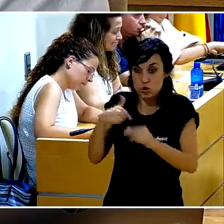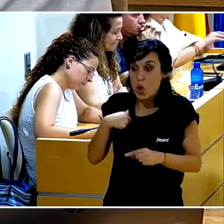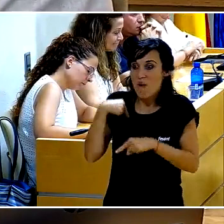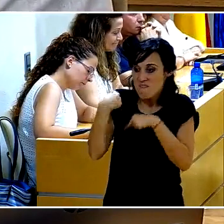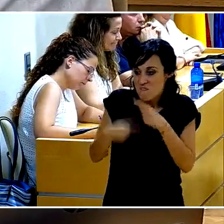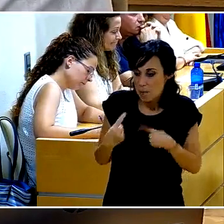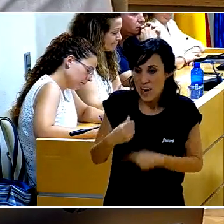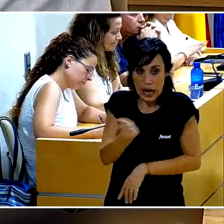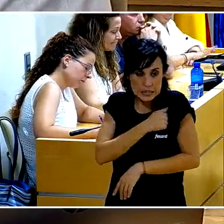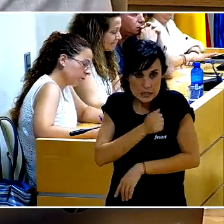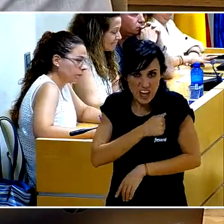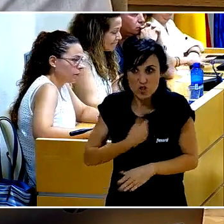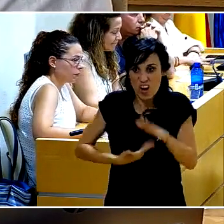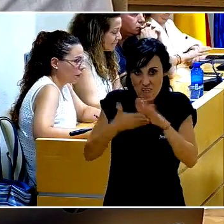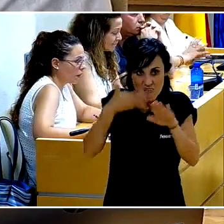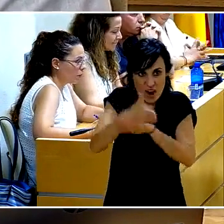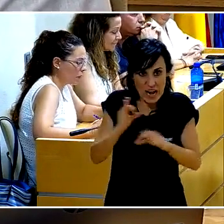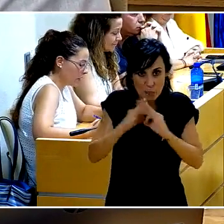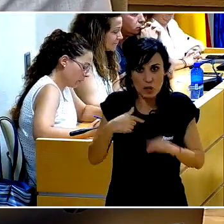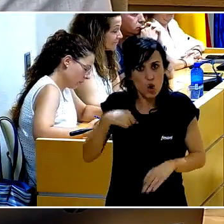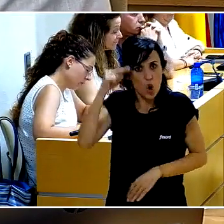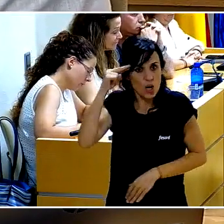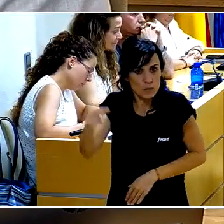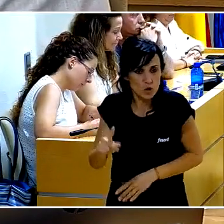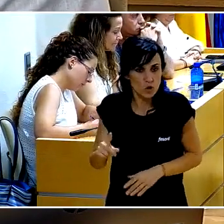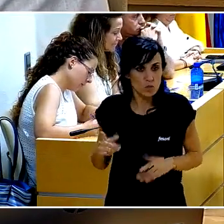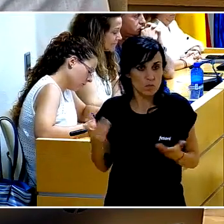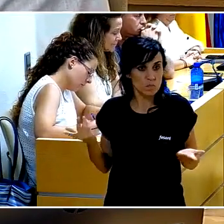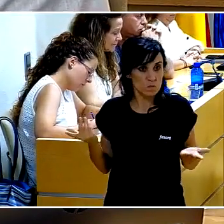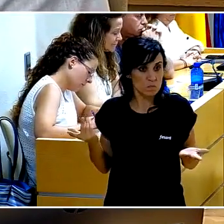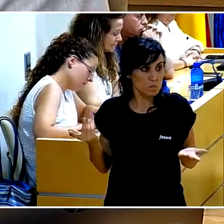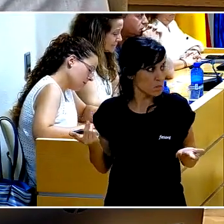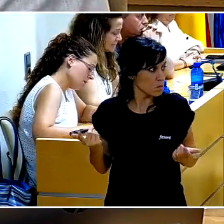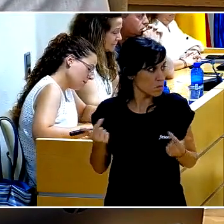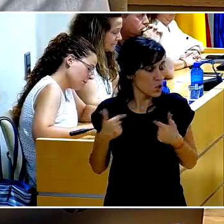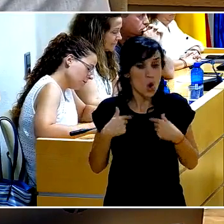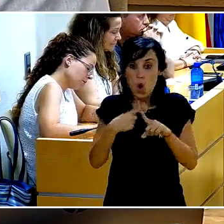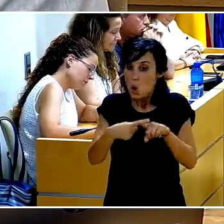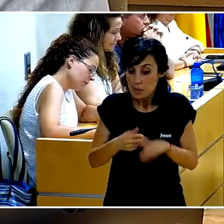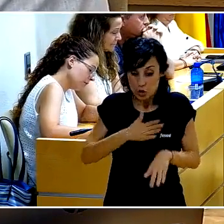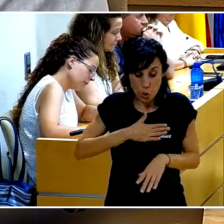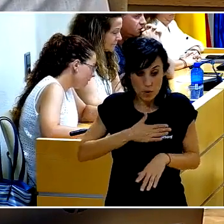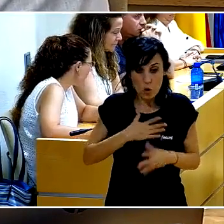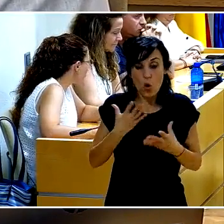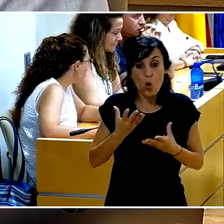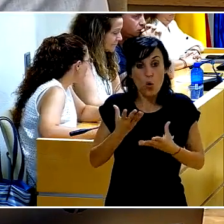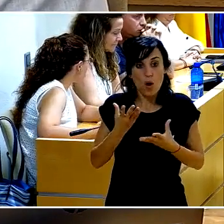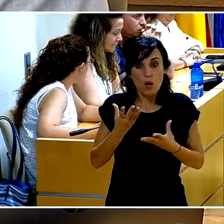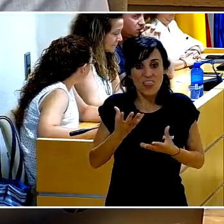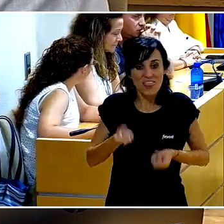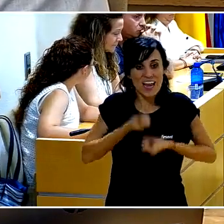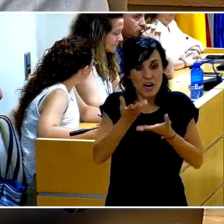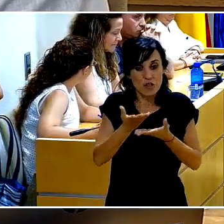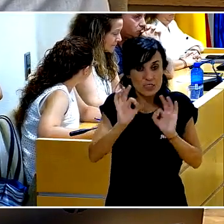que son cristianos y van a misa y yo los respeto y comparten conmigo que muchas declaraciones de la